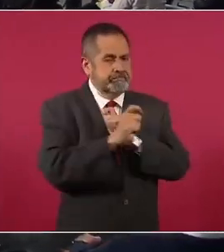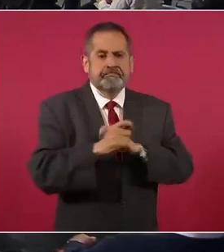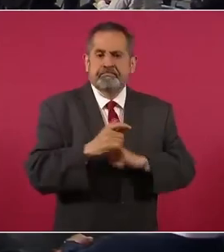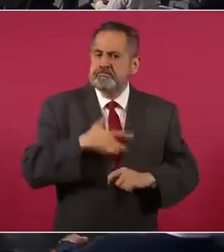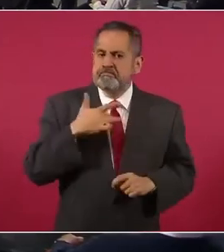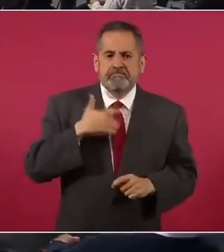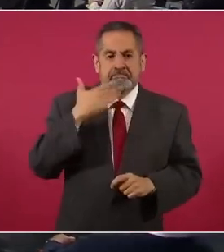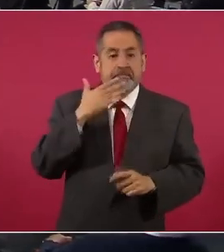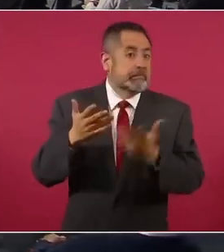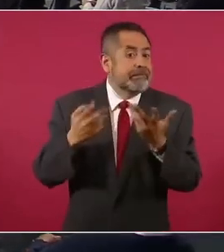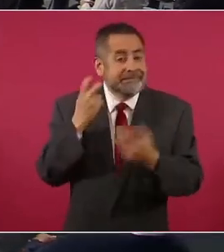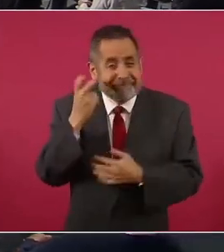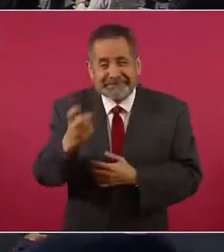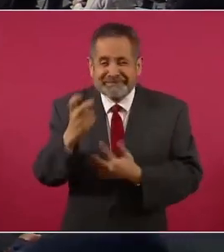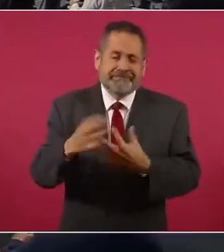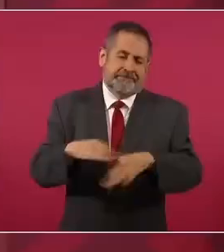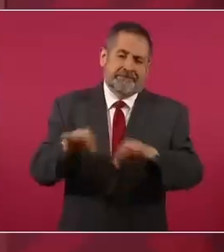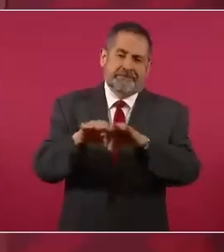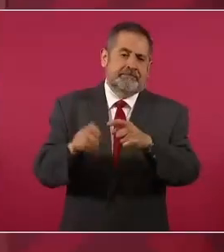Porque